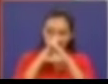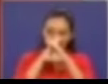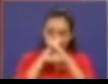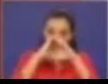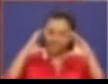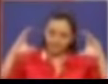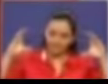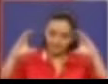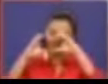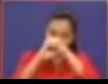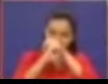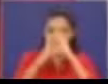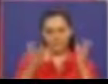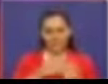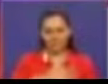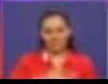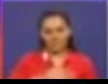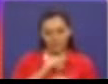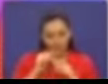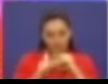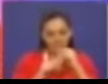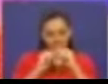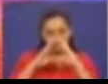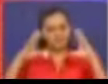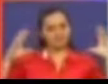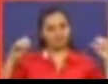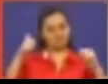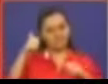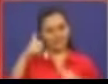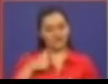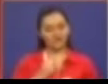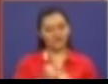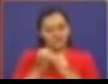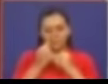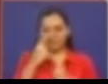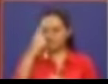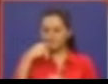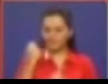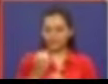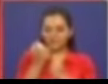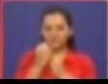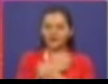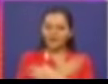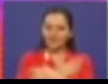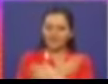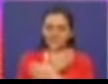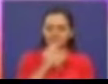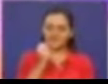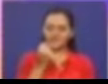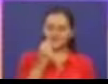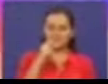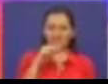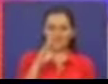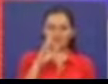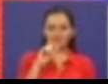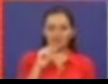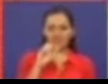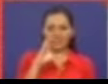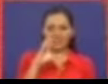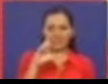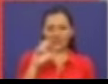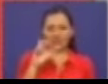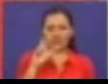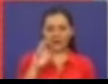se va concretando, ¿no? Poquito a poquito. Un abrazo también a nuestra querida Santa Clara, provincia de Pastaza, a todos